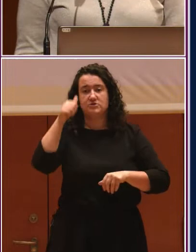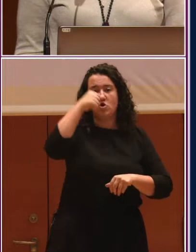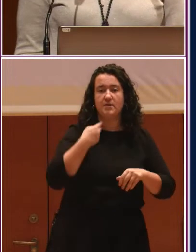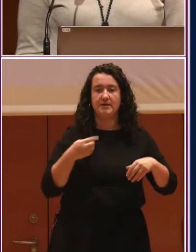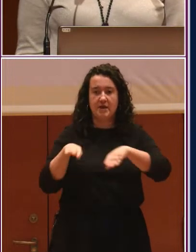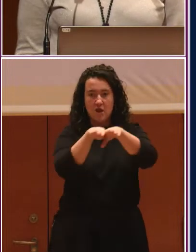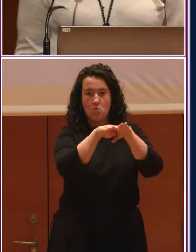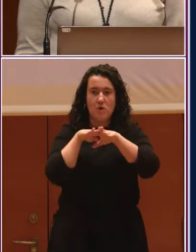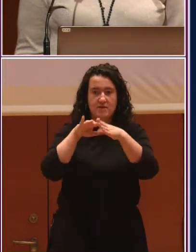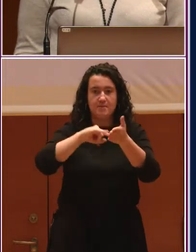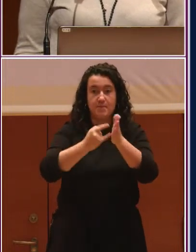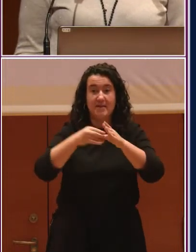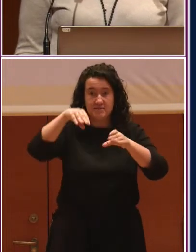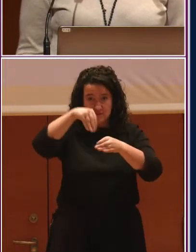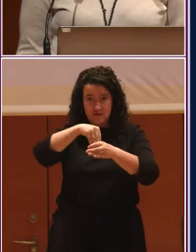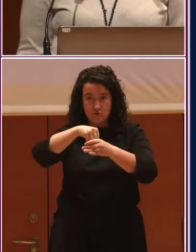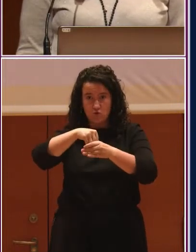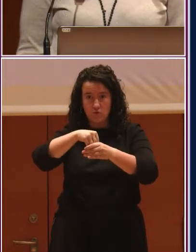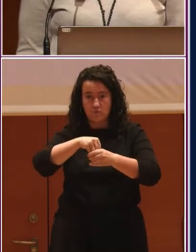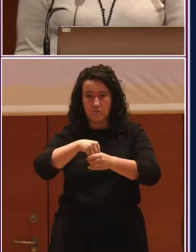voluntariado y estas personas bien